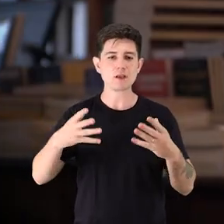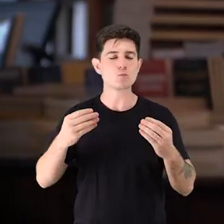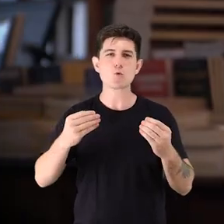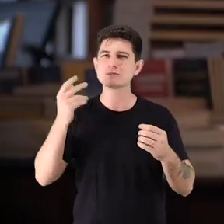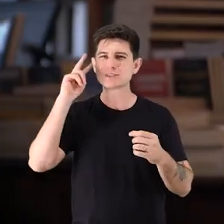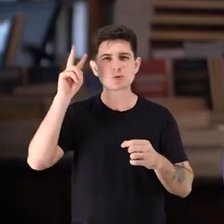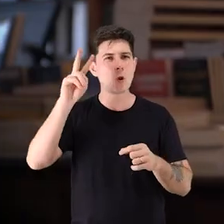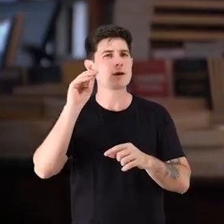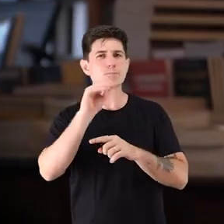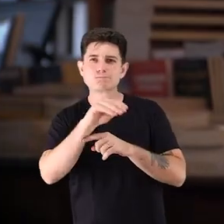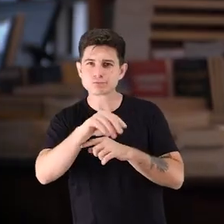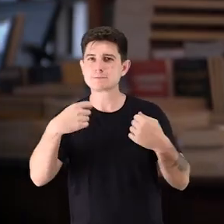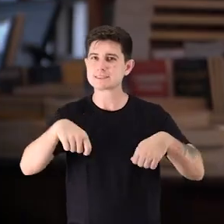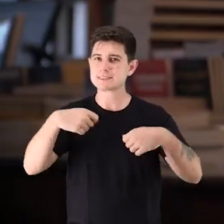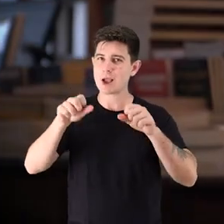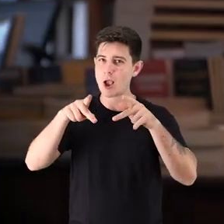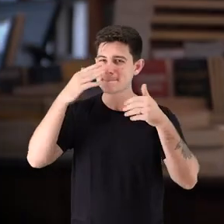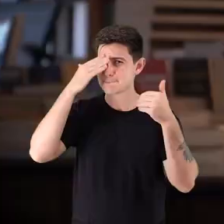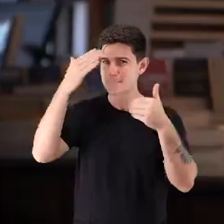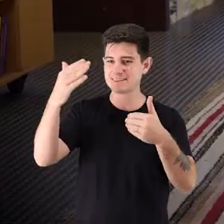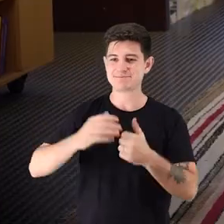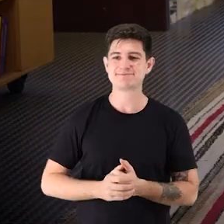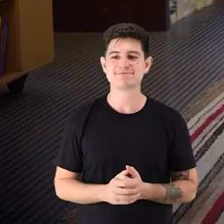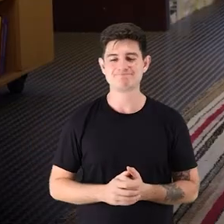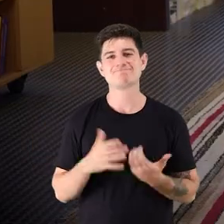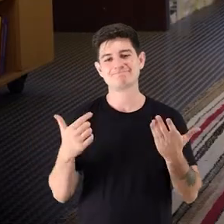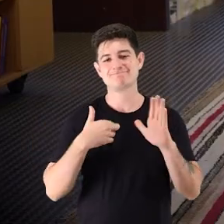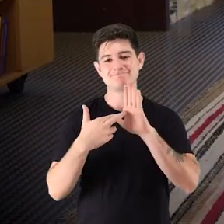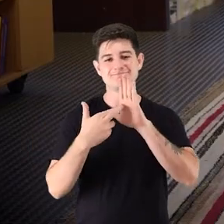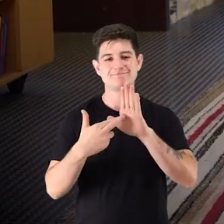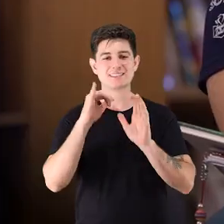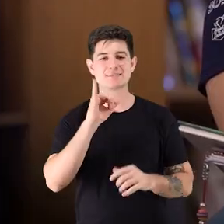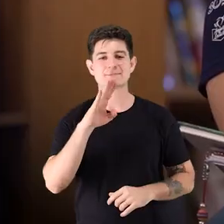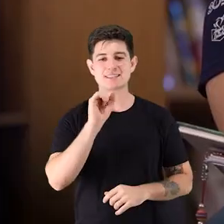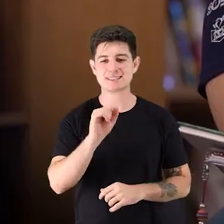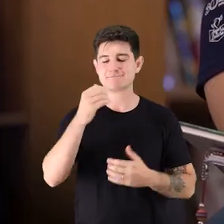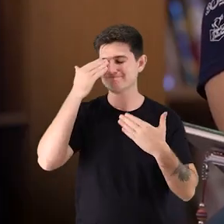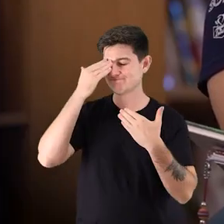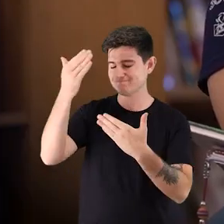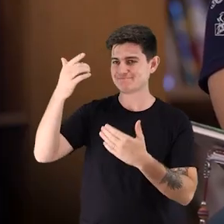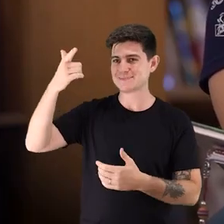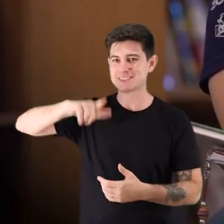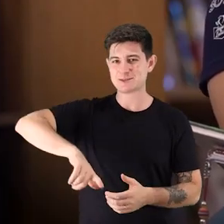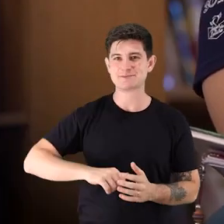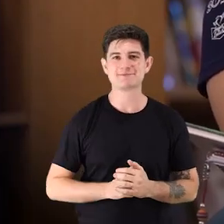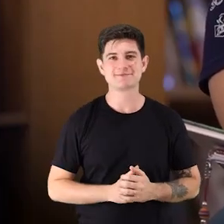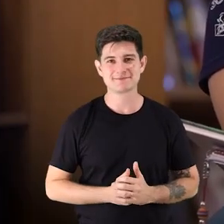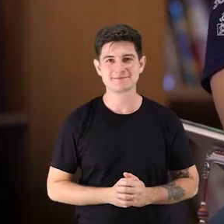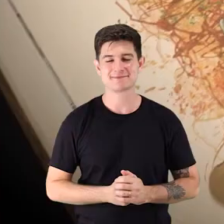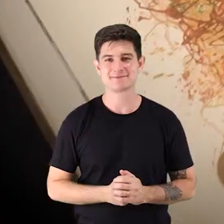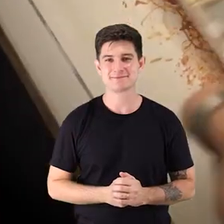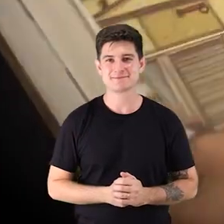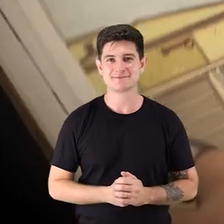dentro. Muito banho de histórias, tá bom? Obrigado. Em nome do Instituto Brasil Solidário, gratidão mais uma